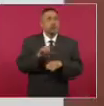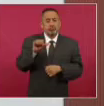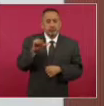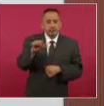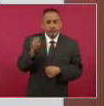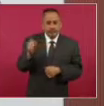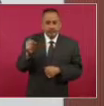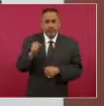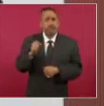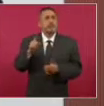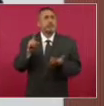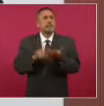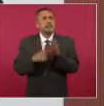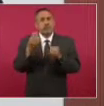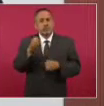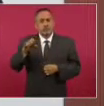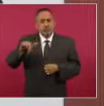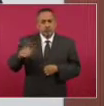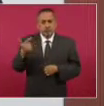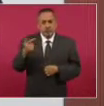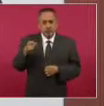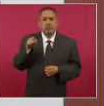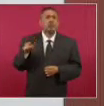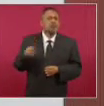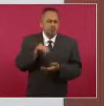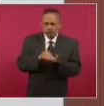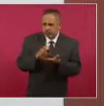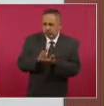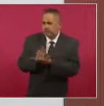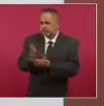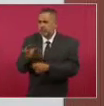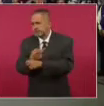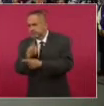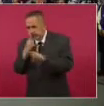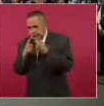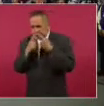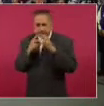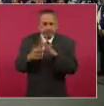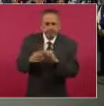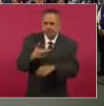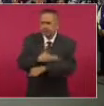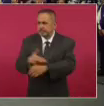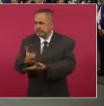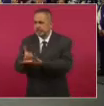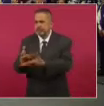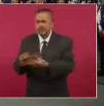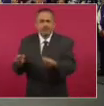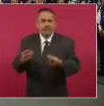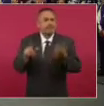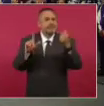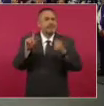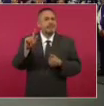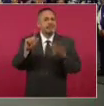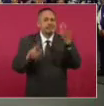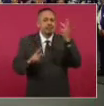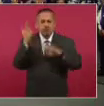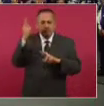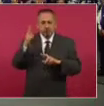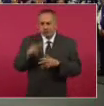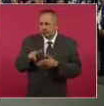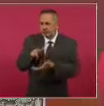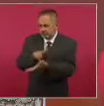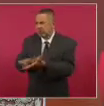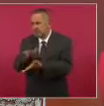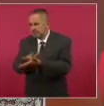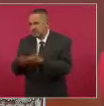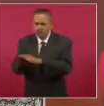septiembre de 1912 intervino en la solución de por lo menos 70 huelgas, casi